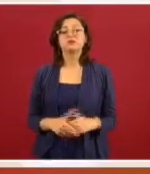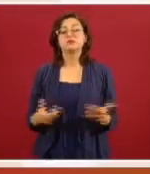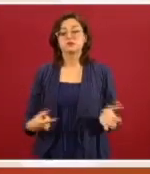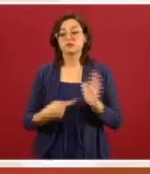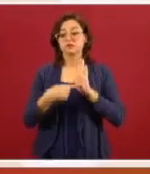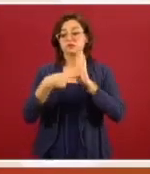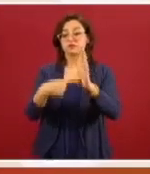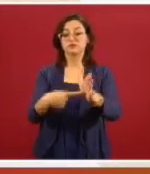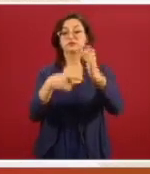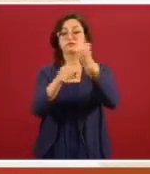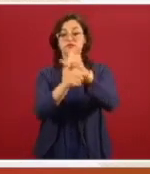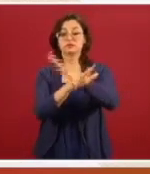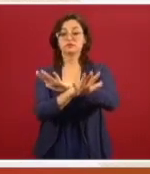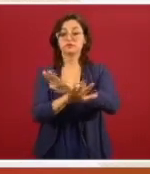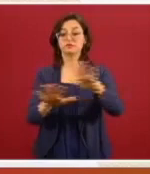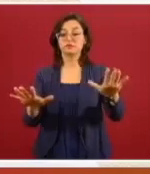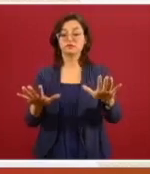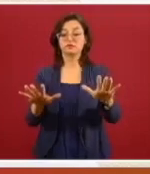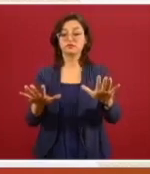dato sin